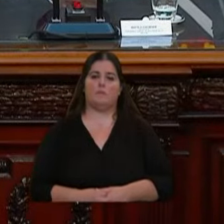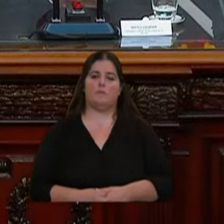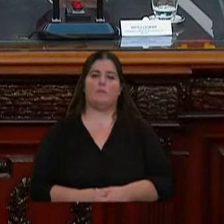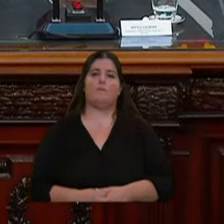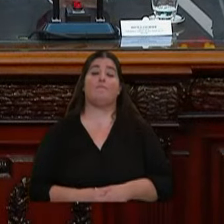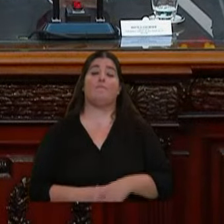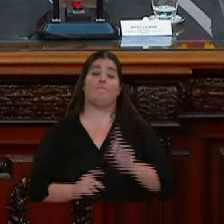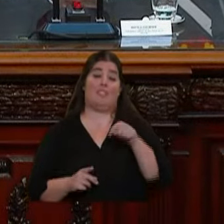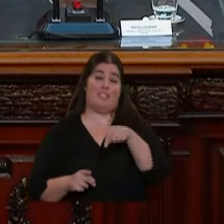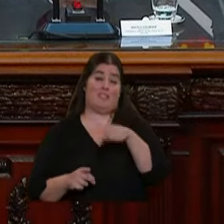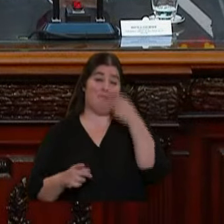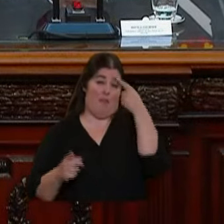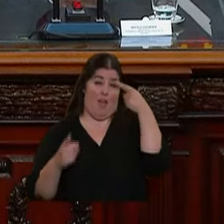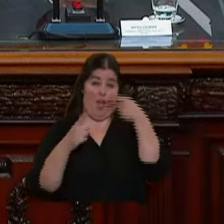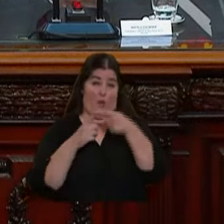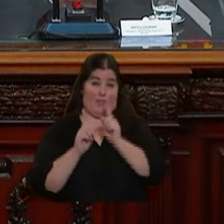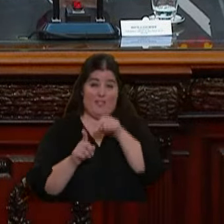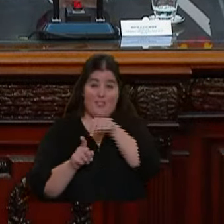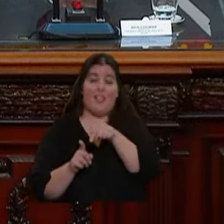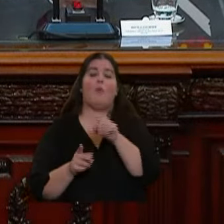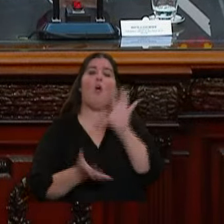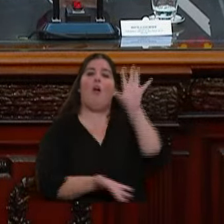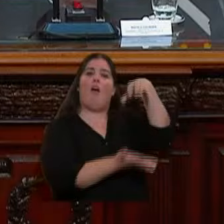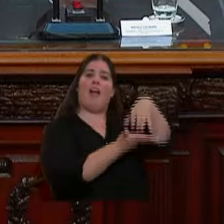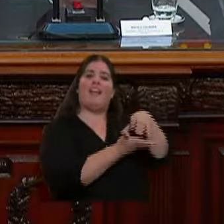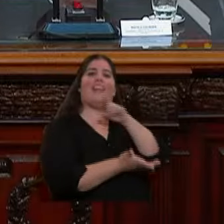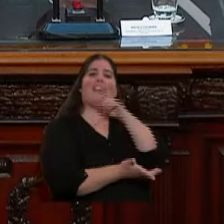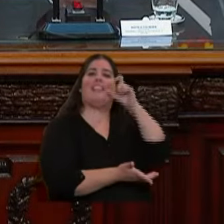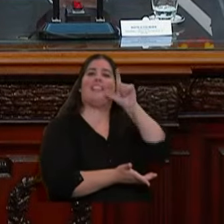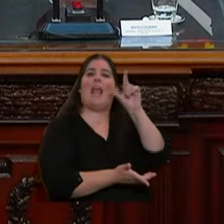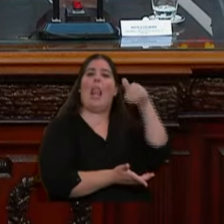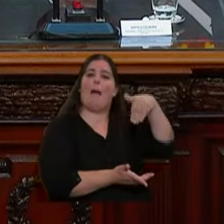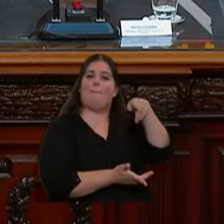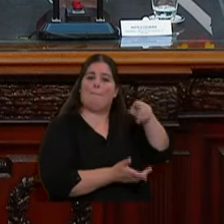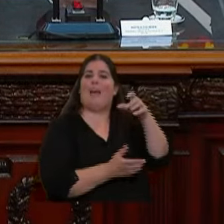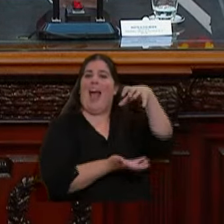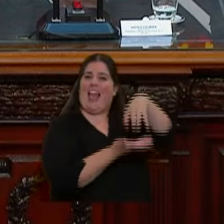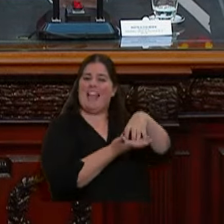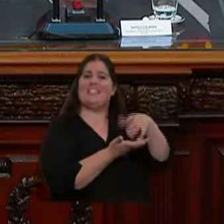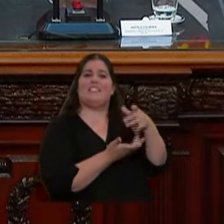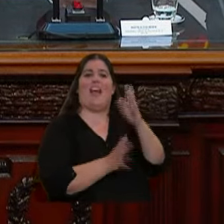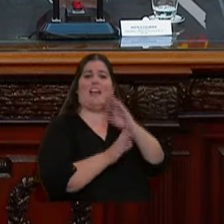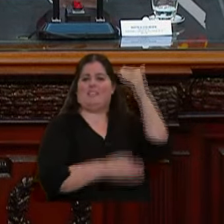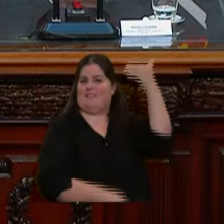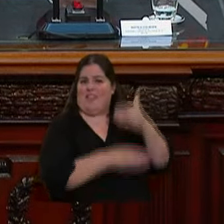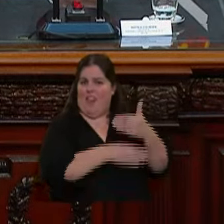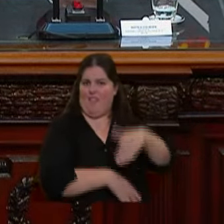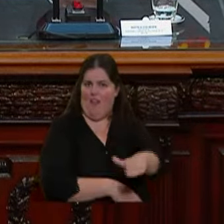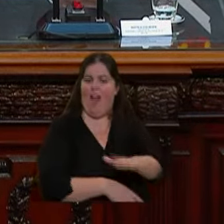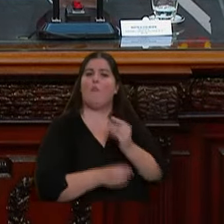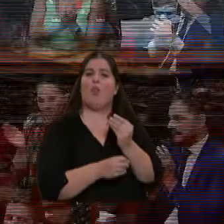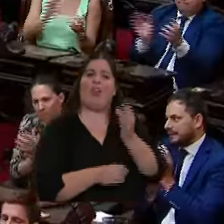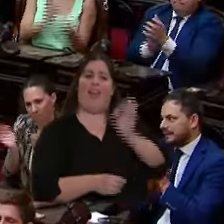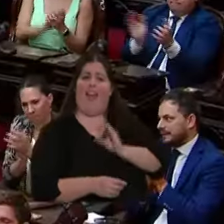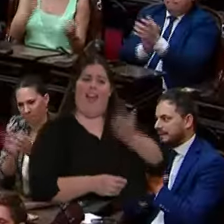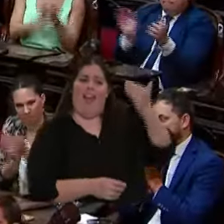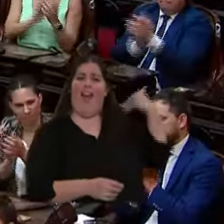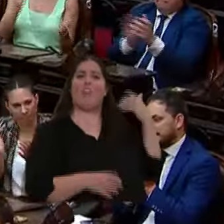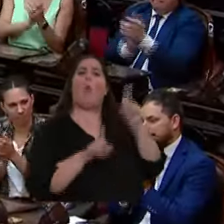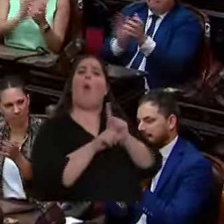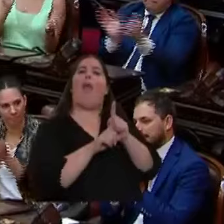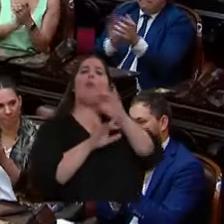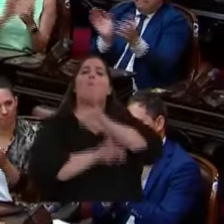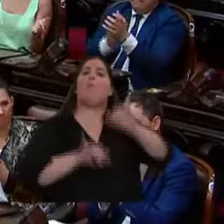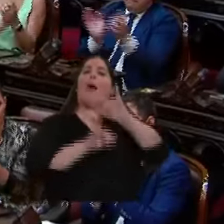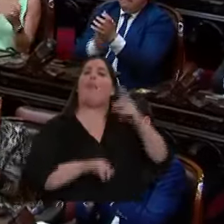En esta misma línea vamos a cerrar la agencia TELAM, que ha sido utilizada durante las últimas décadas como agencia de propaganda